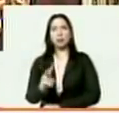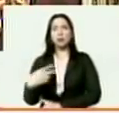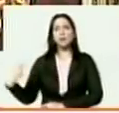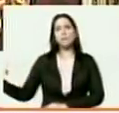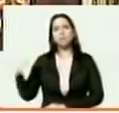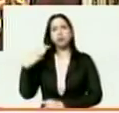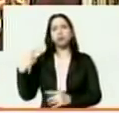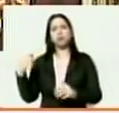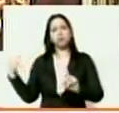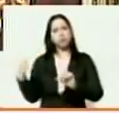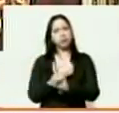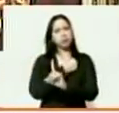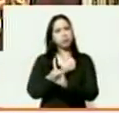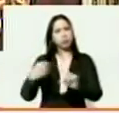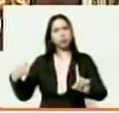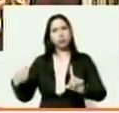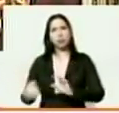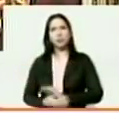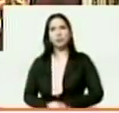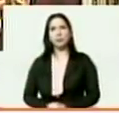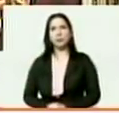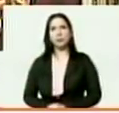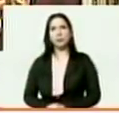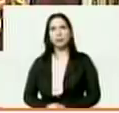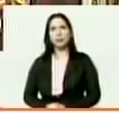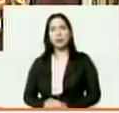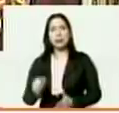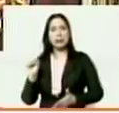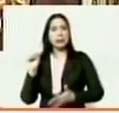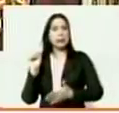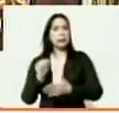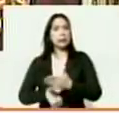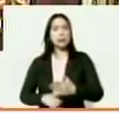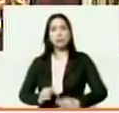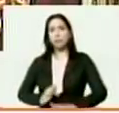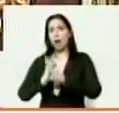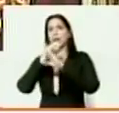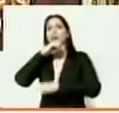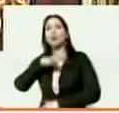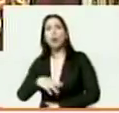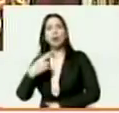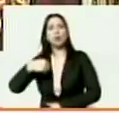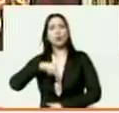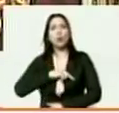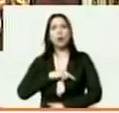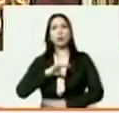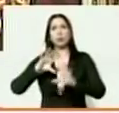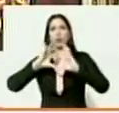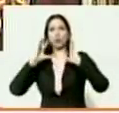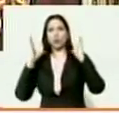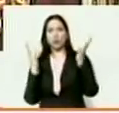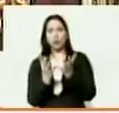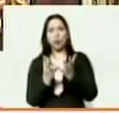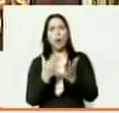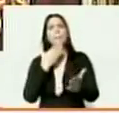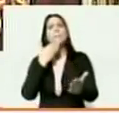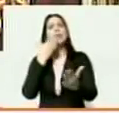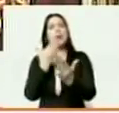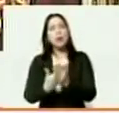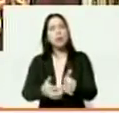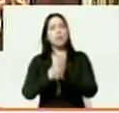de una agresión sin parangón en la historia de nuestro continente. Así que le pido el